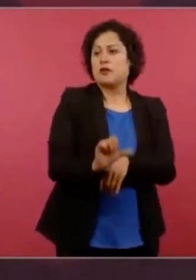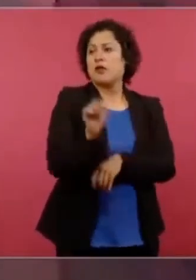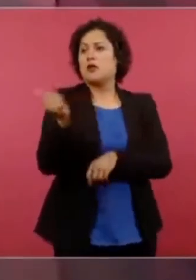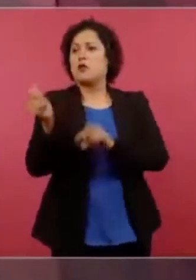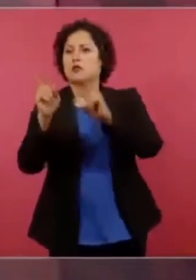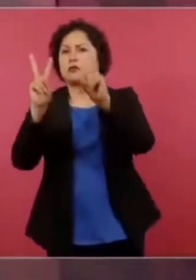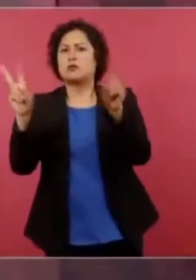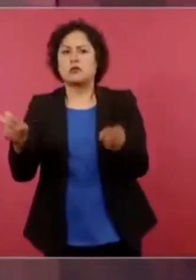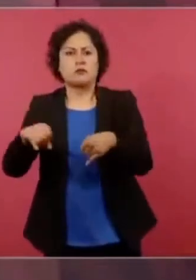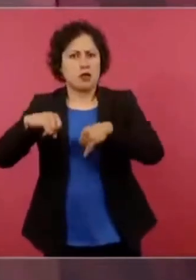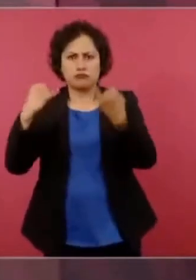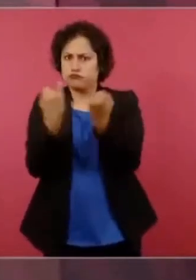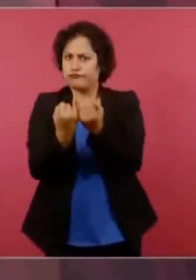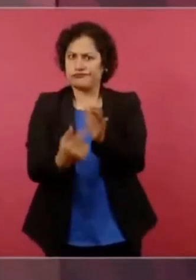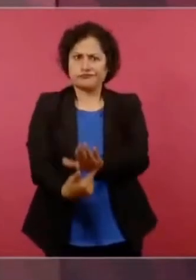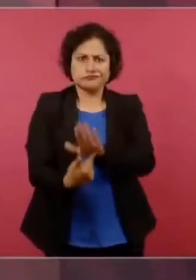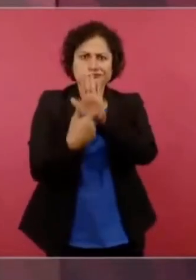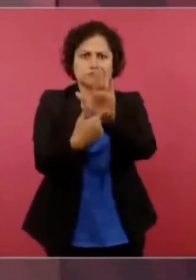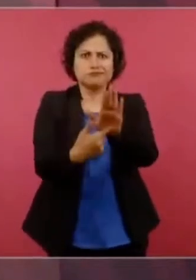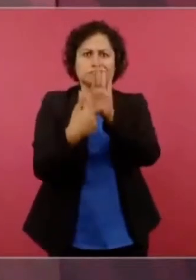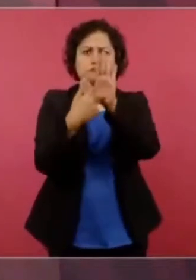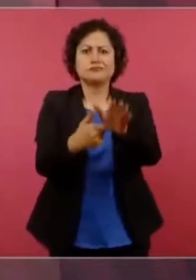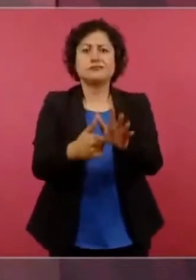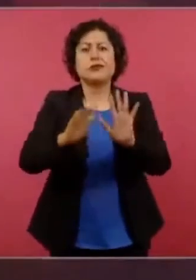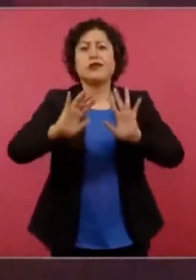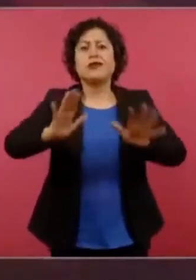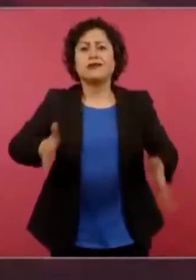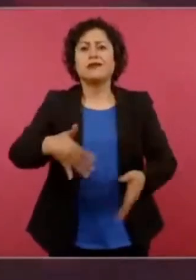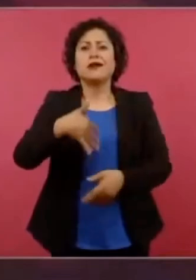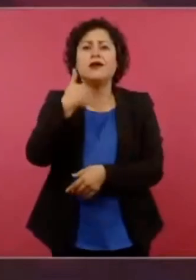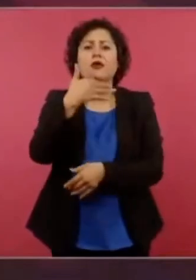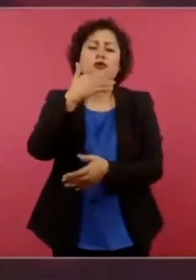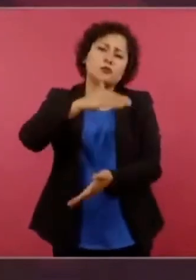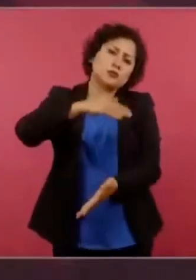Cero corrupción, cero impunidad